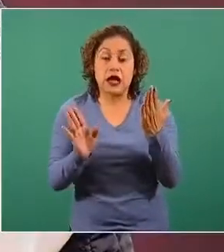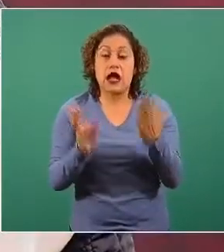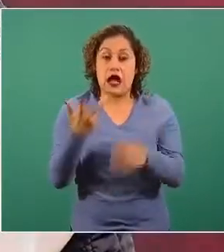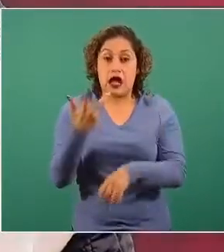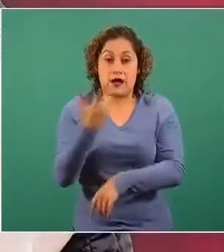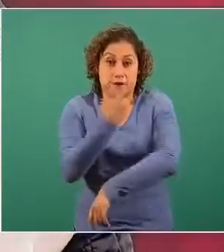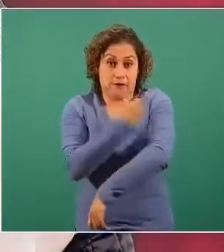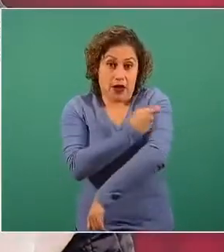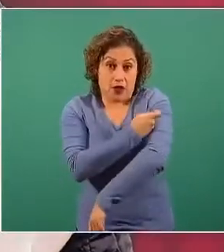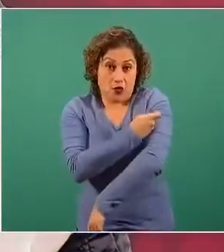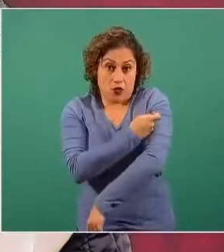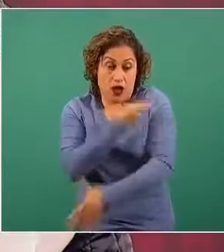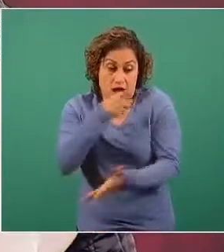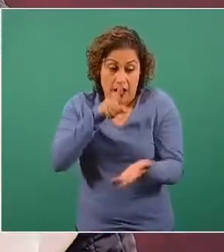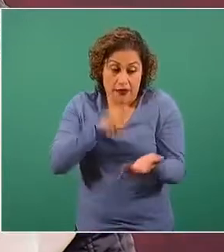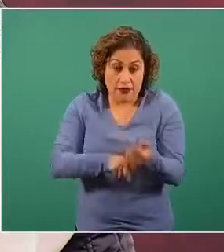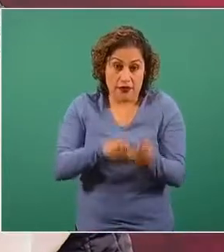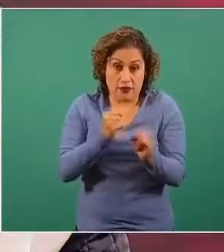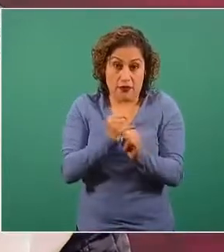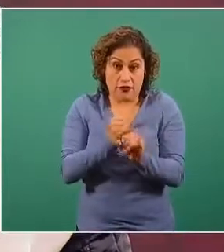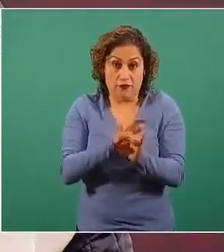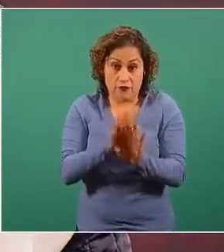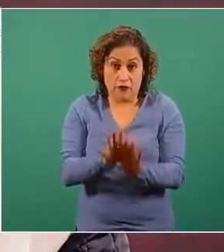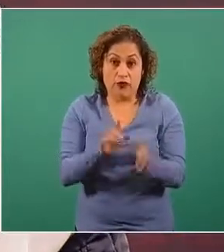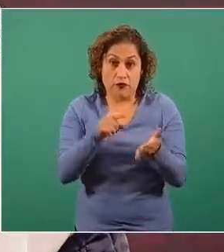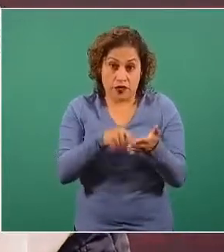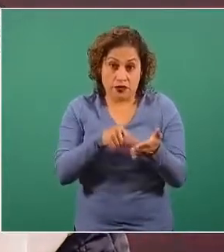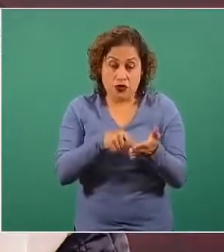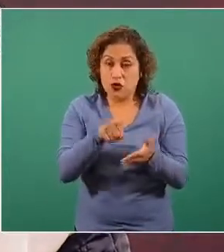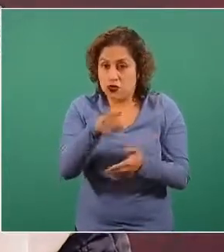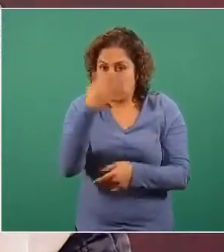de la vacuna que está disponible en